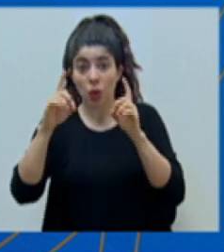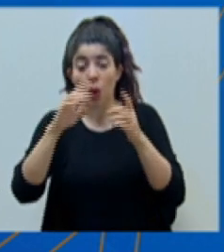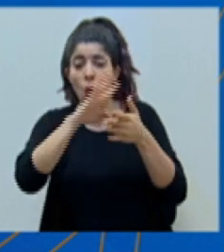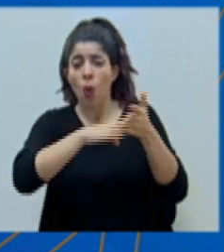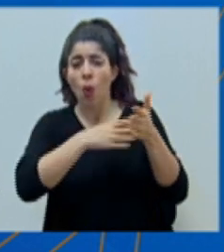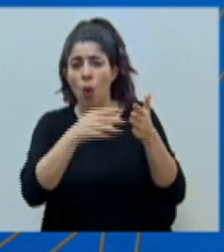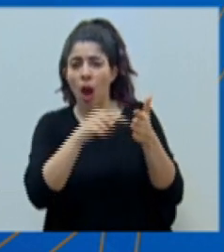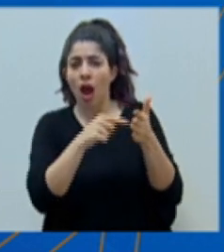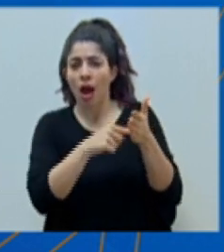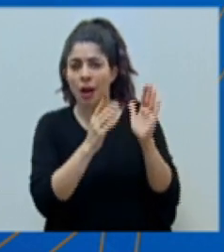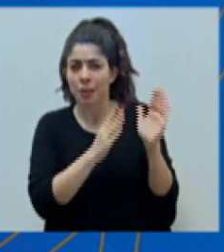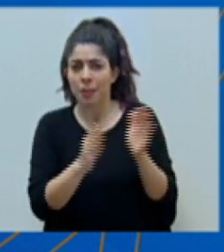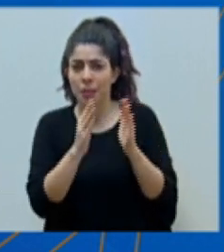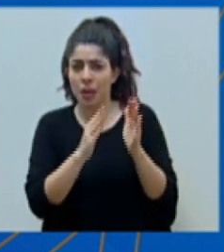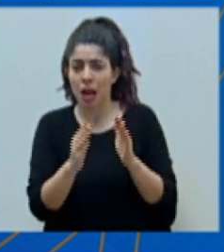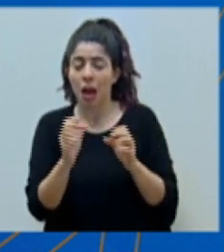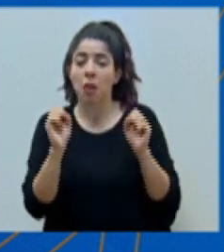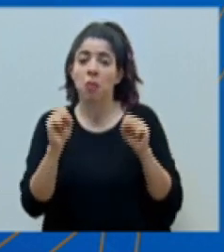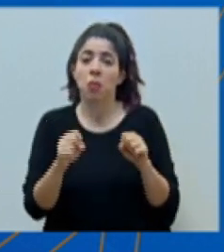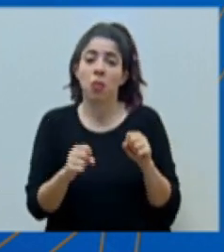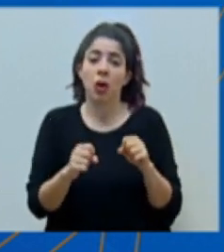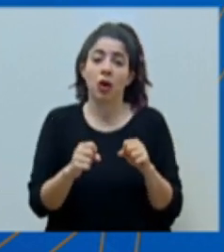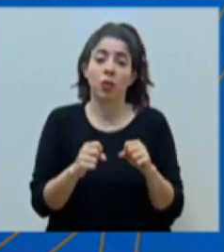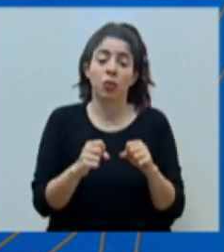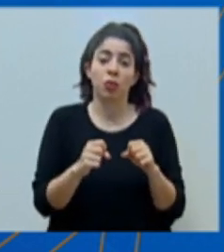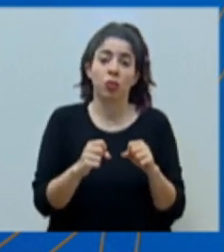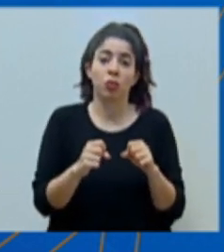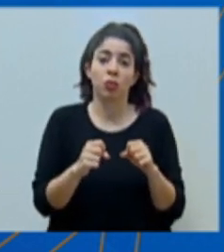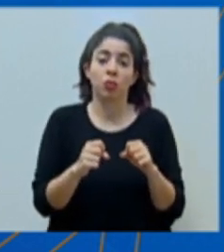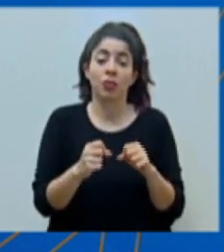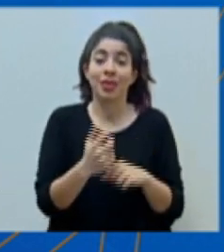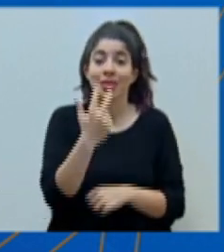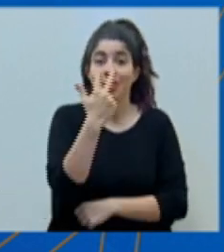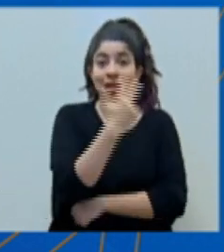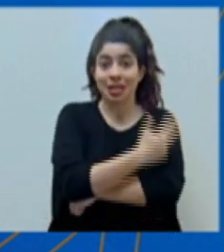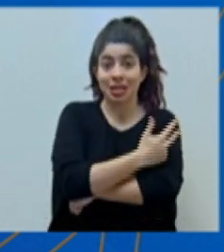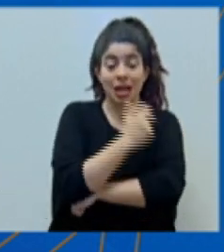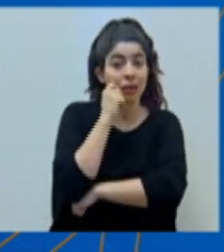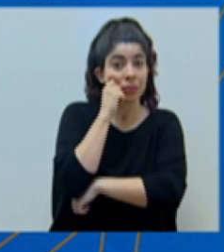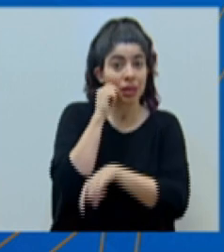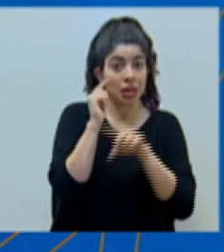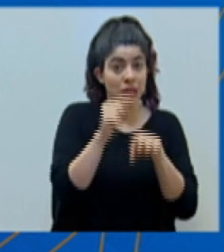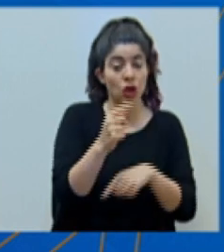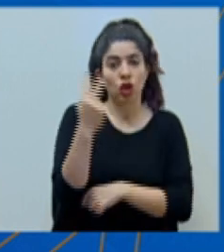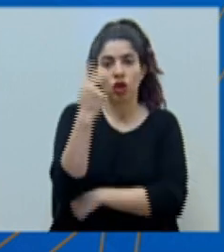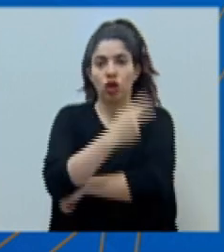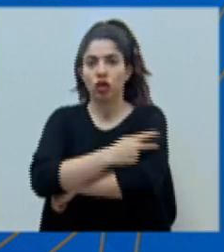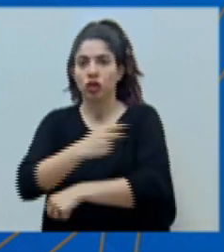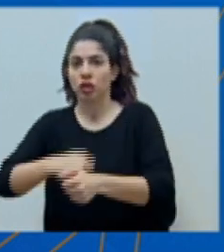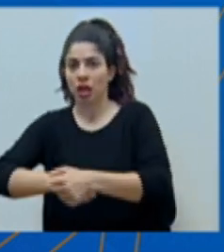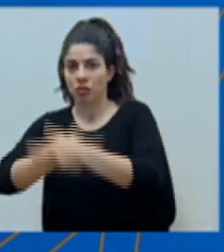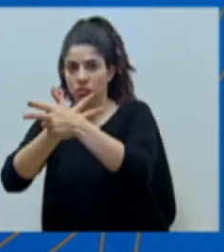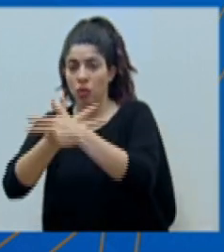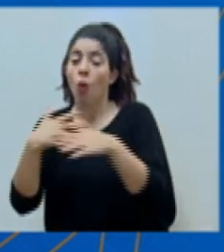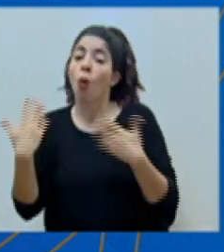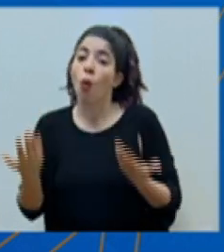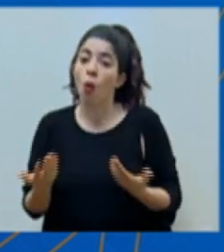donde vamos a poder tener dos, que sería 3 días de presencialidad y 2 días a distancia,